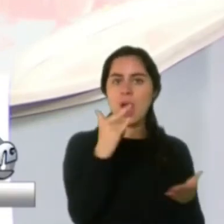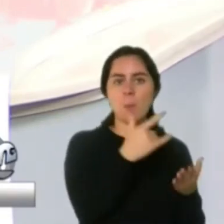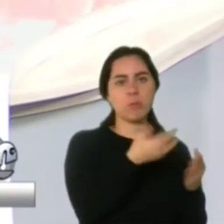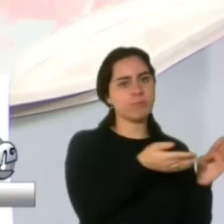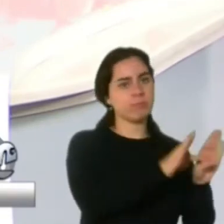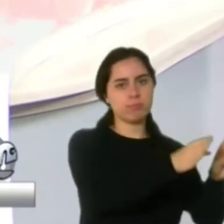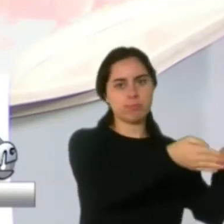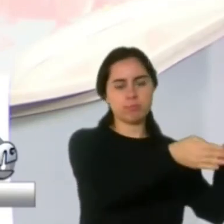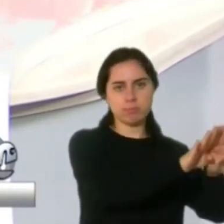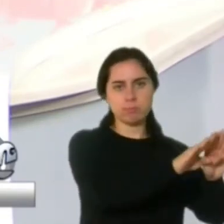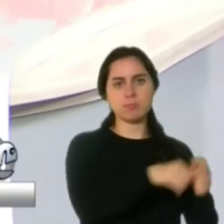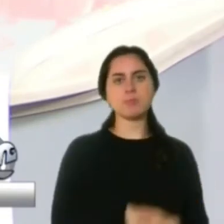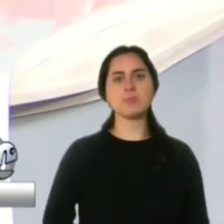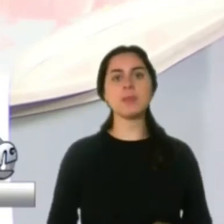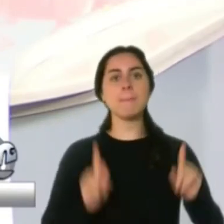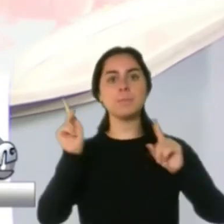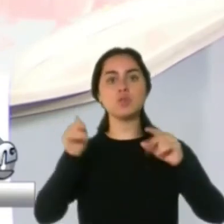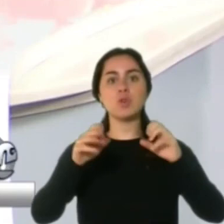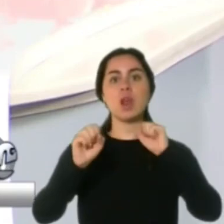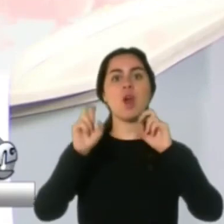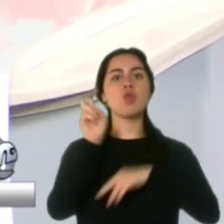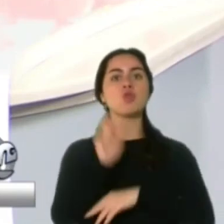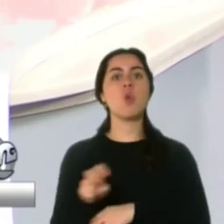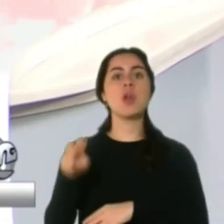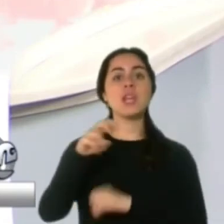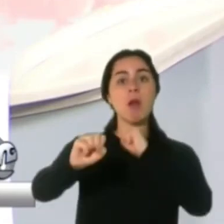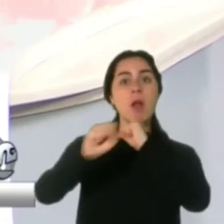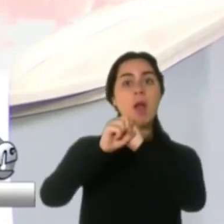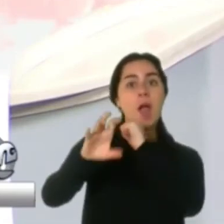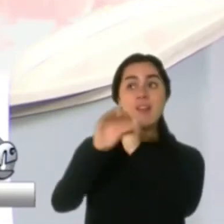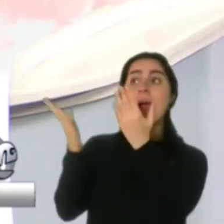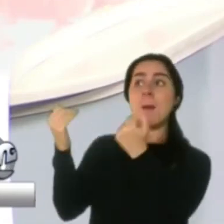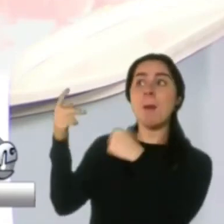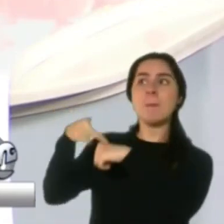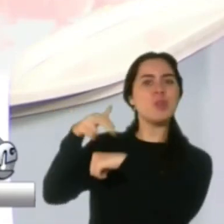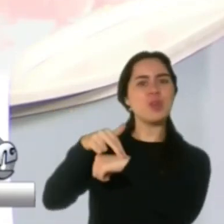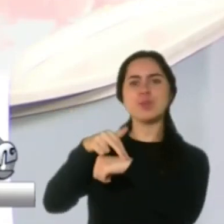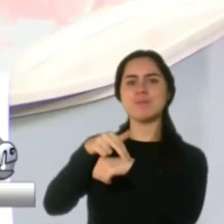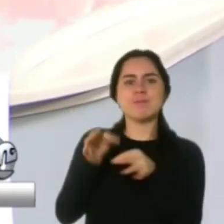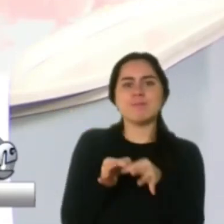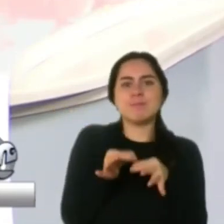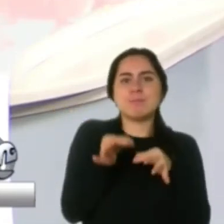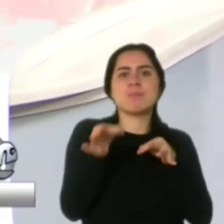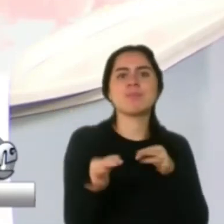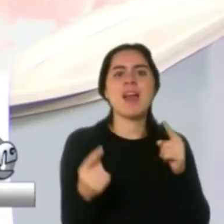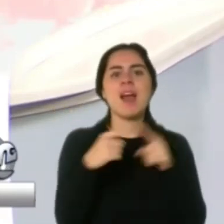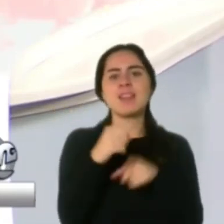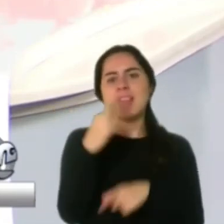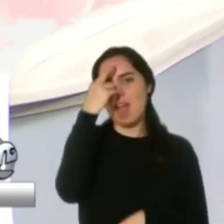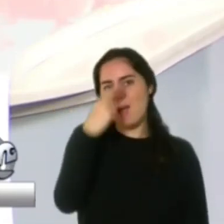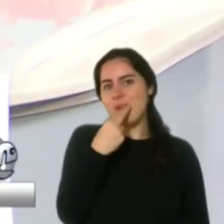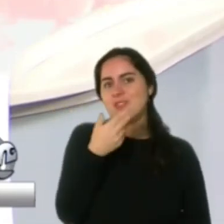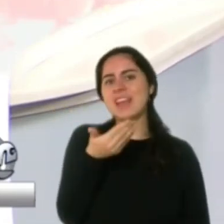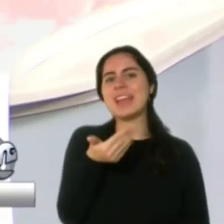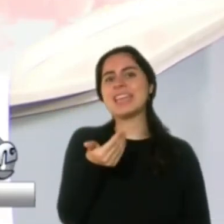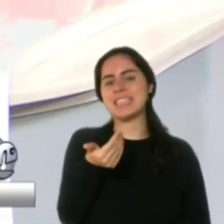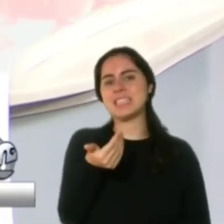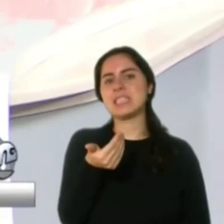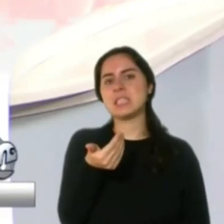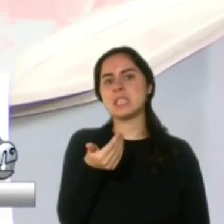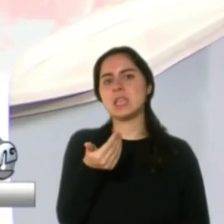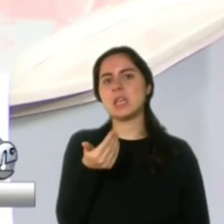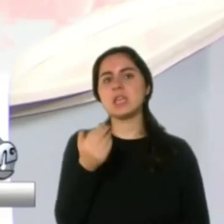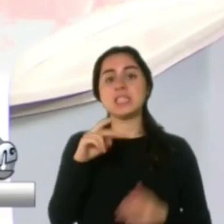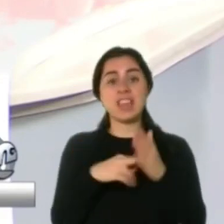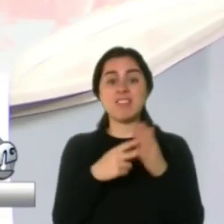pospone mercadeo de turismo. Todo lo que es promoción de turismo de la isla está pospuesto hasta el 15 de agosto y recordó que esto es una